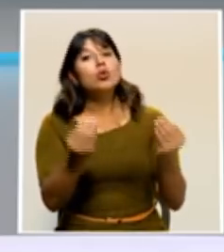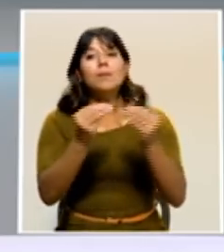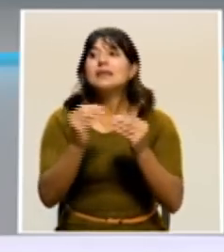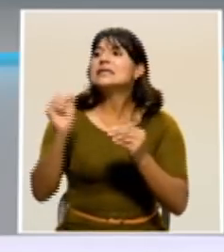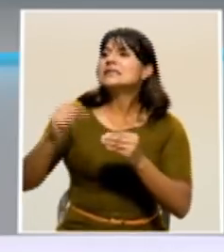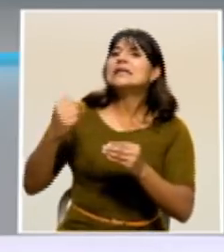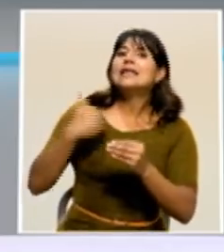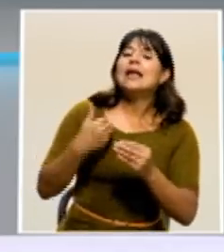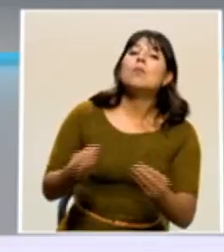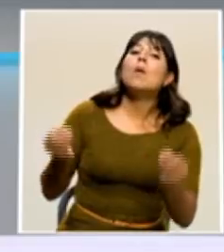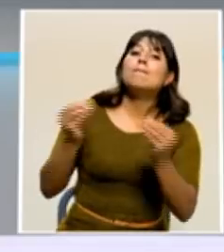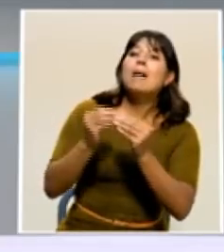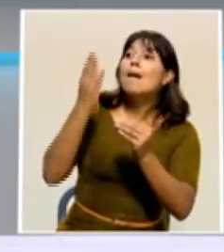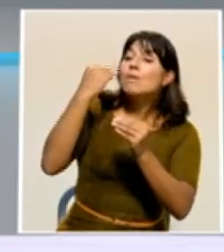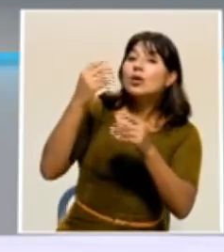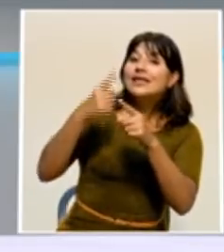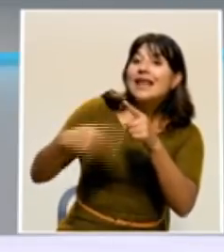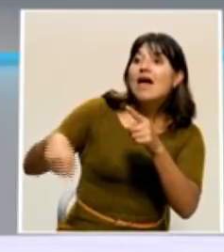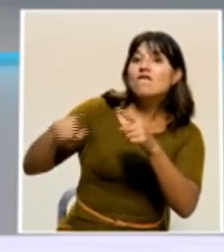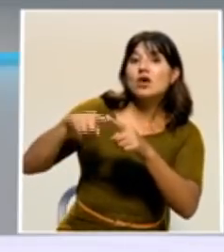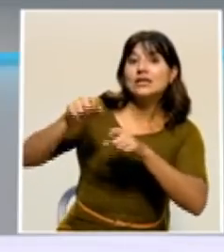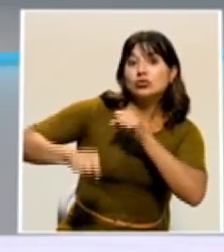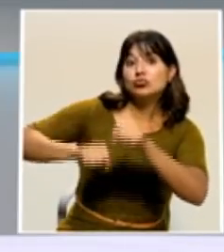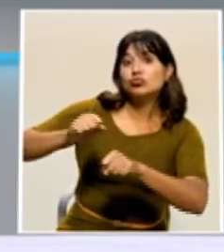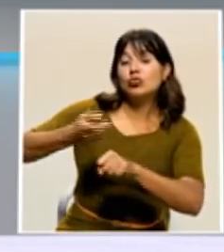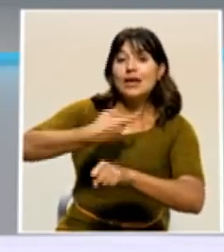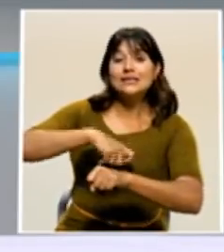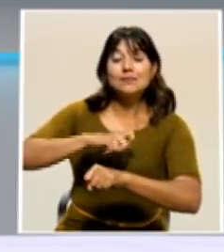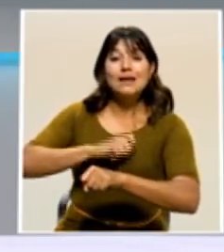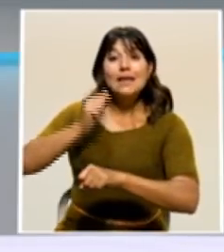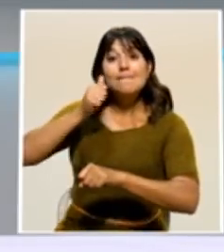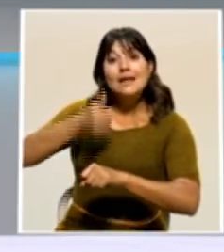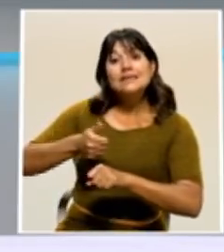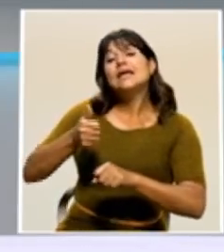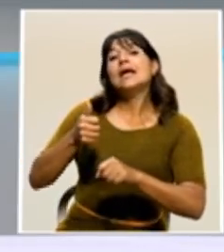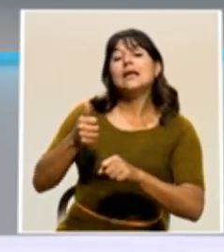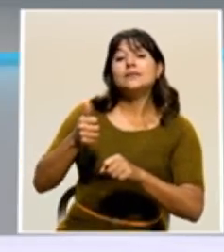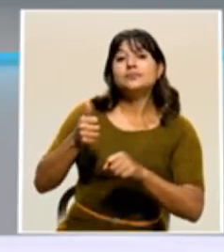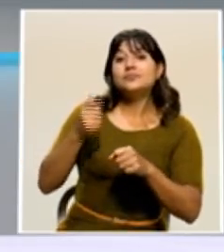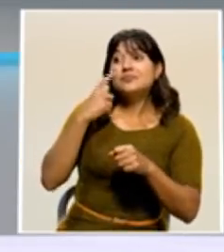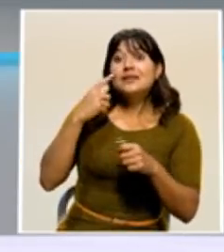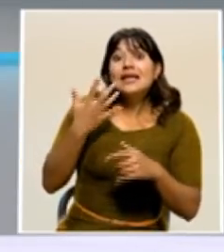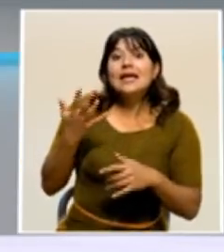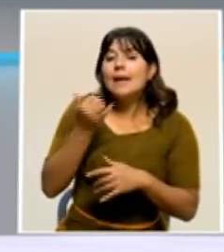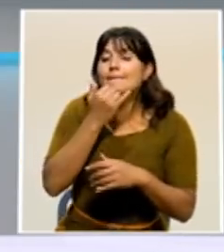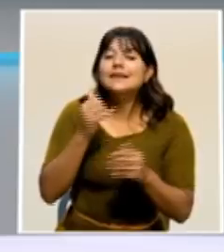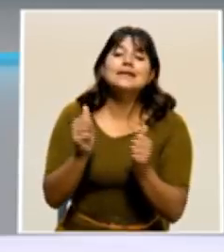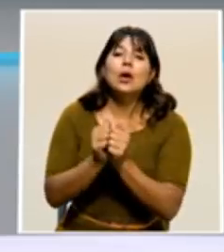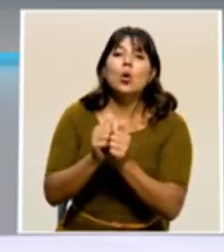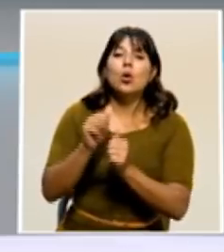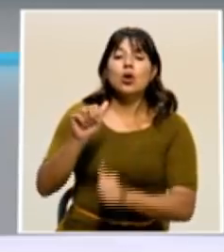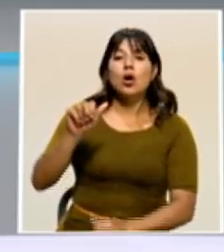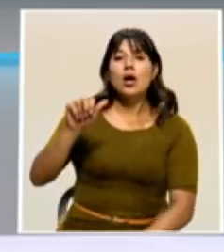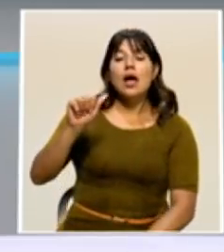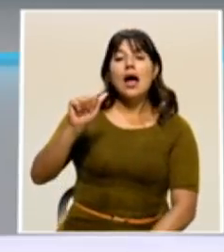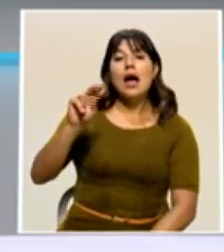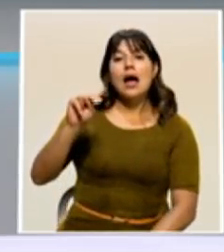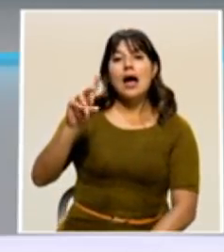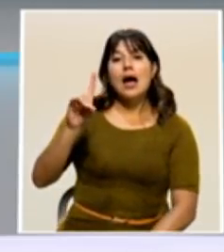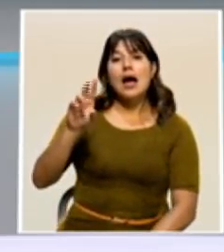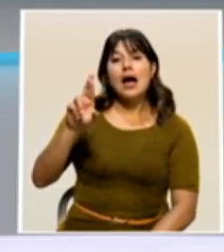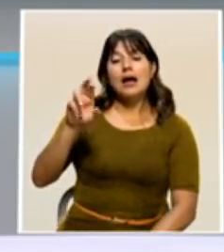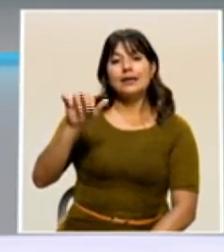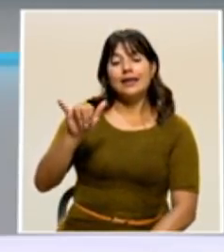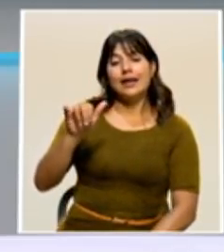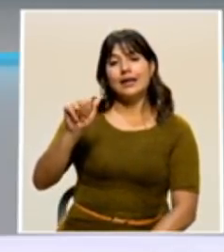más porque también la Vuelta a España que se va a realizar mañana ya la crono, a ver qué pasa con Andrea Amador y su capo. Vamos a ver